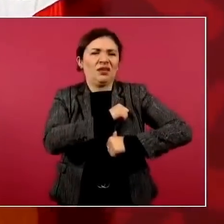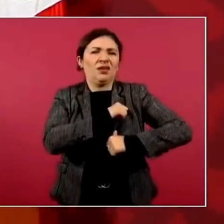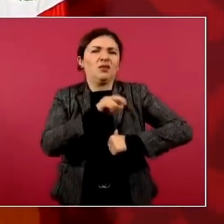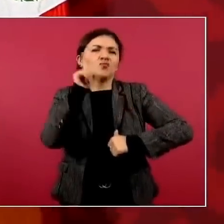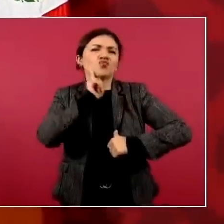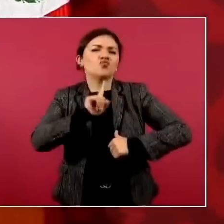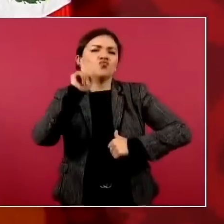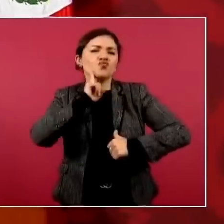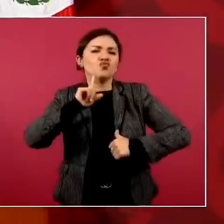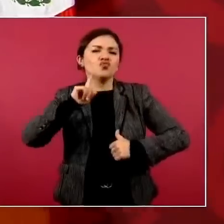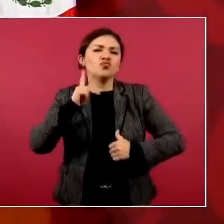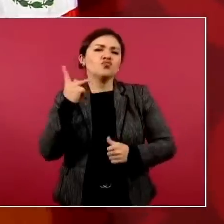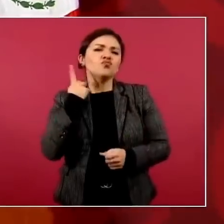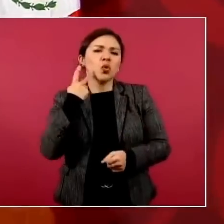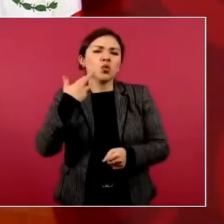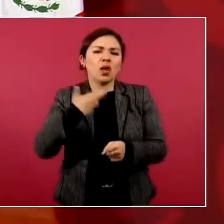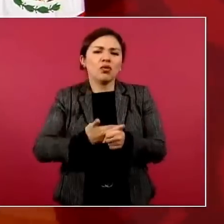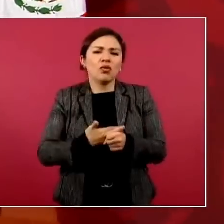procuradora